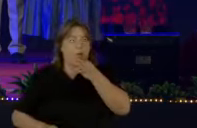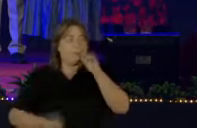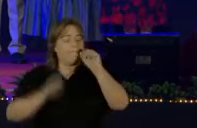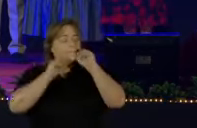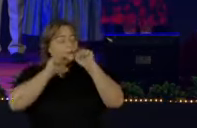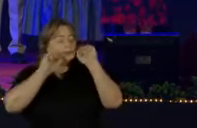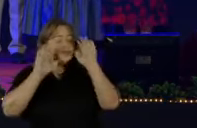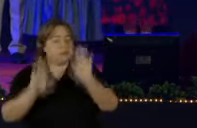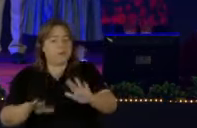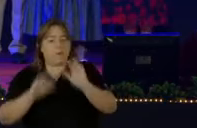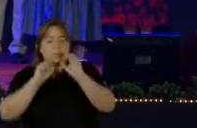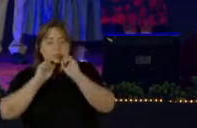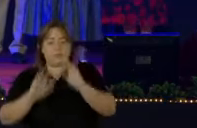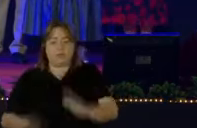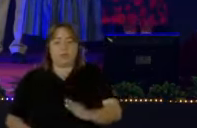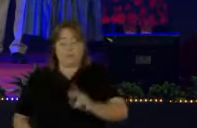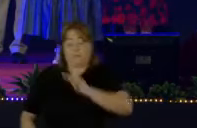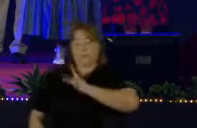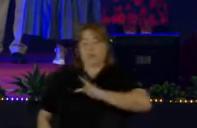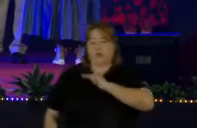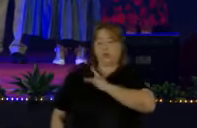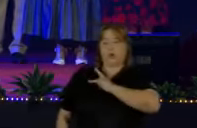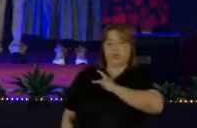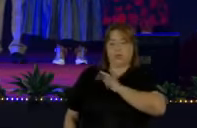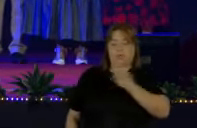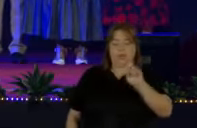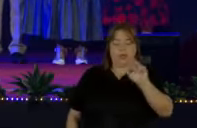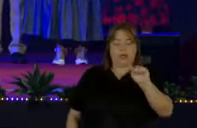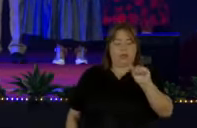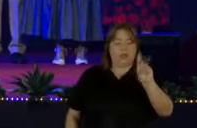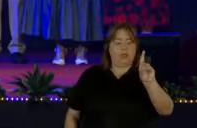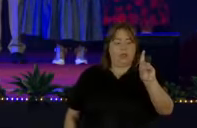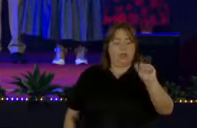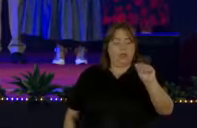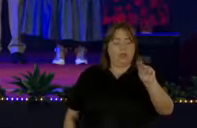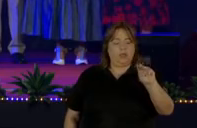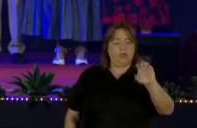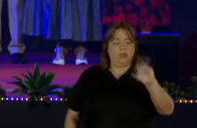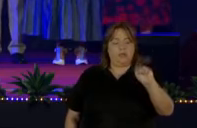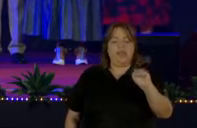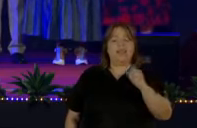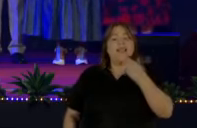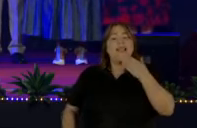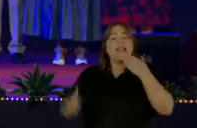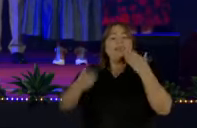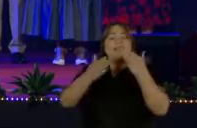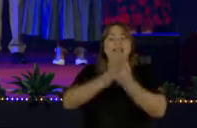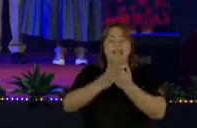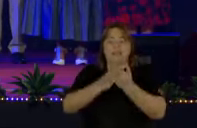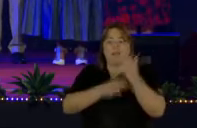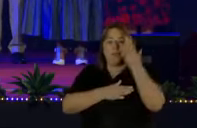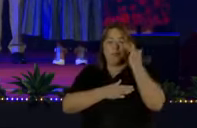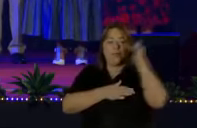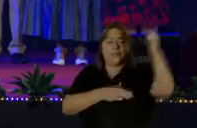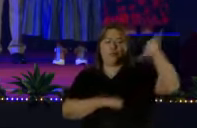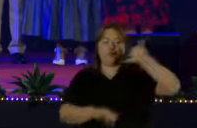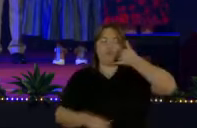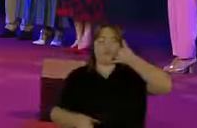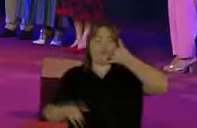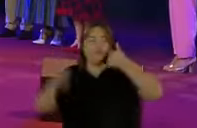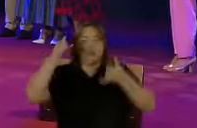bendición. Y en mi carácter personal, Radamés, también quiero agradecerte cada llamada que nos hiciste en el momento más preciso que